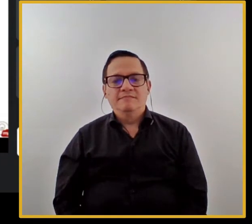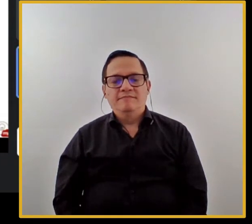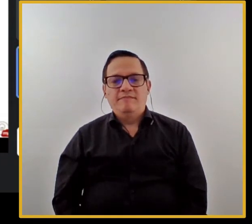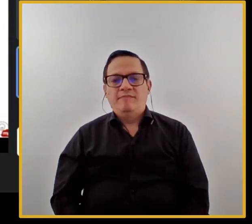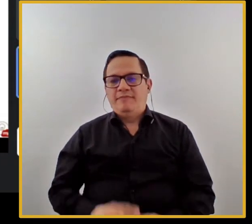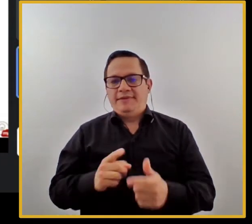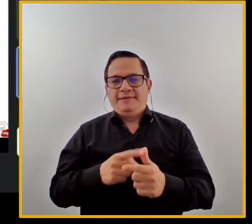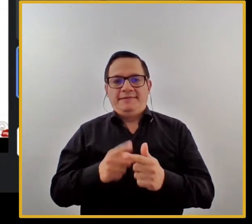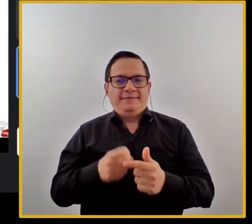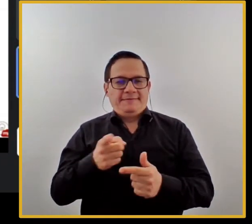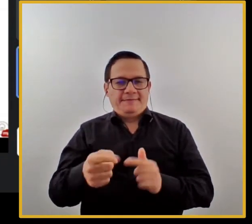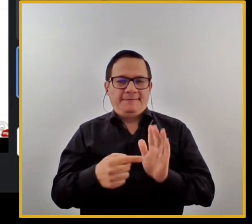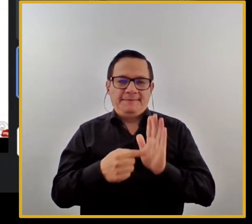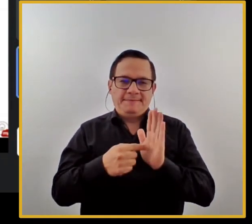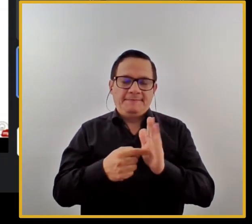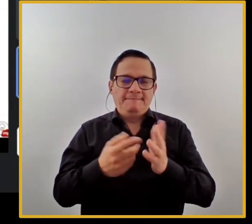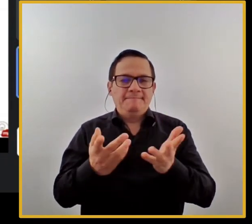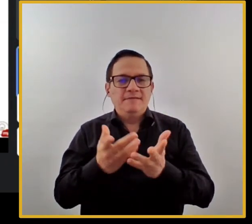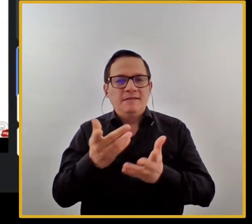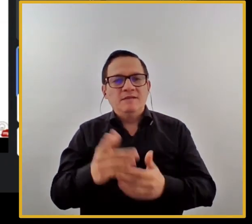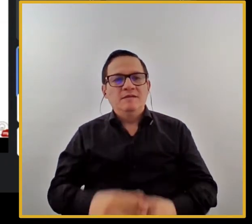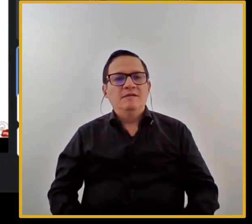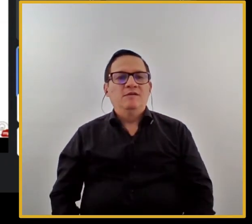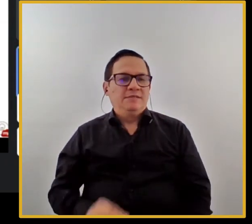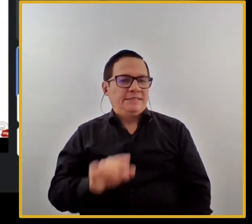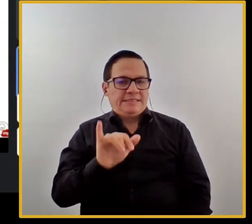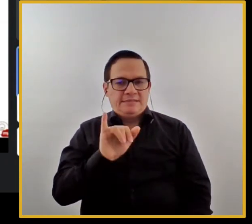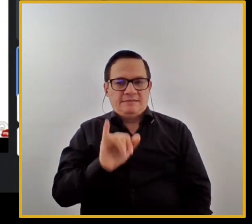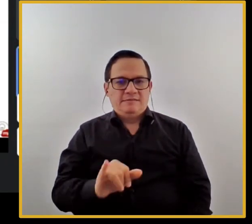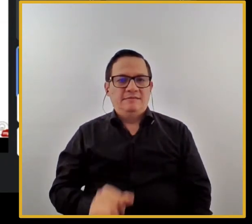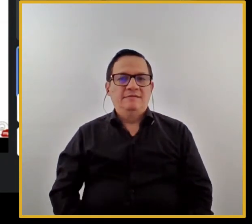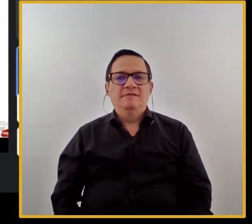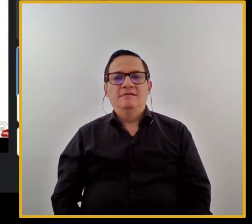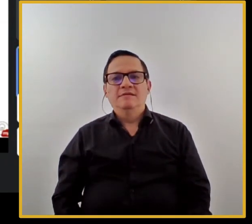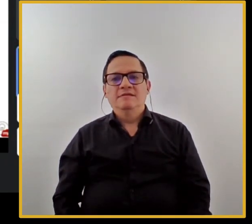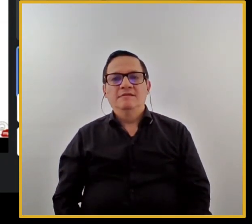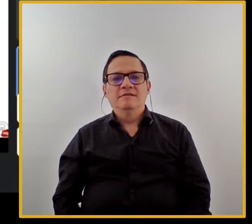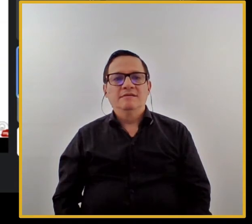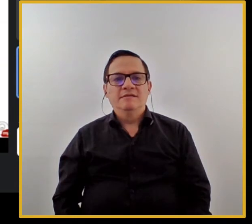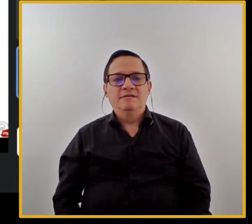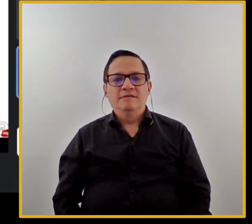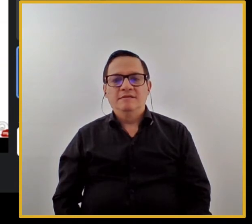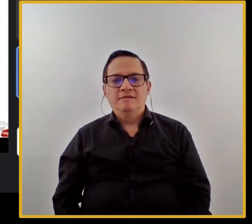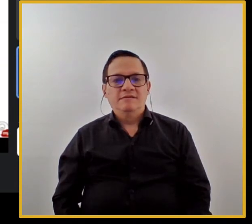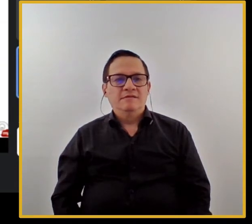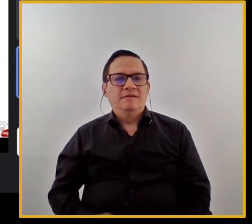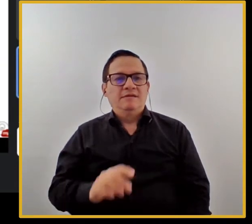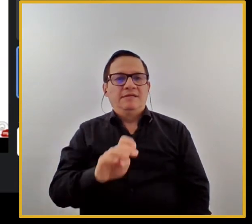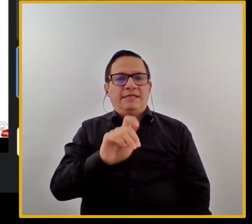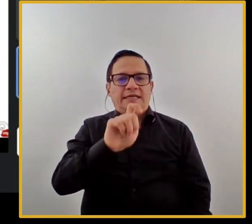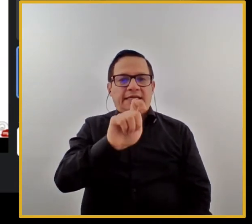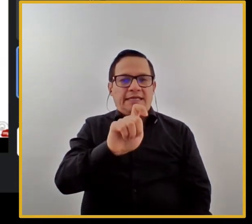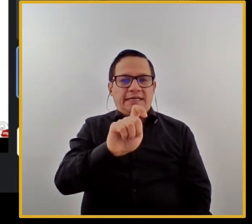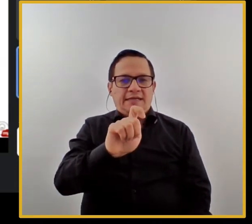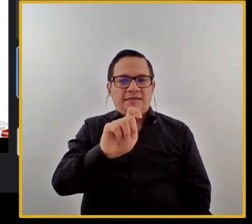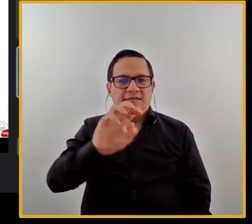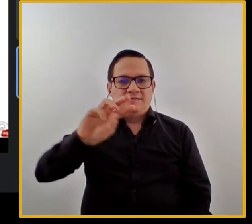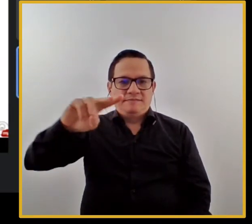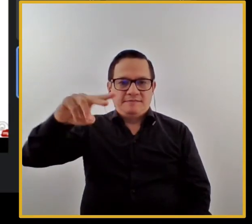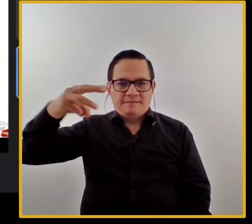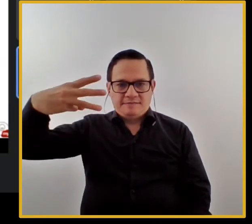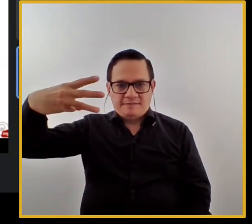entonces estábamos acá mirando que habíamos dejado, entonces aquí nos queda X a la